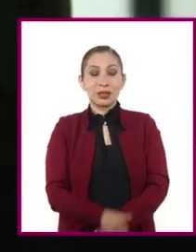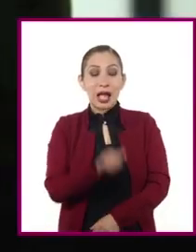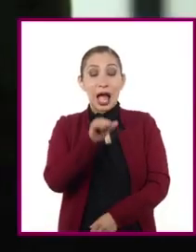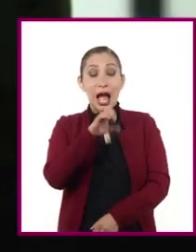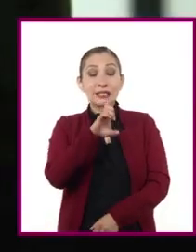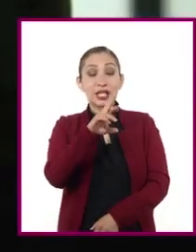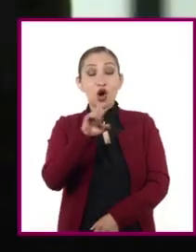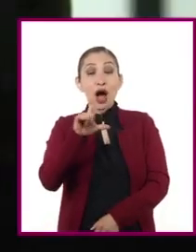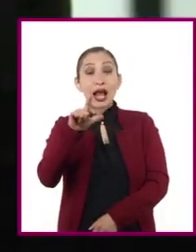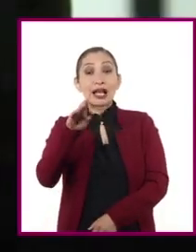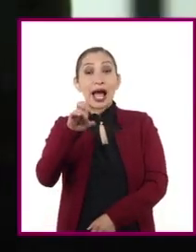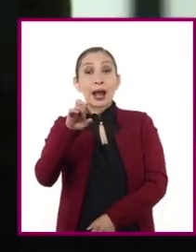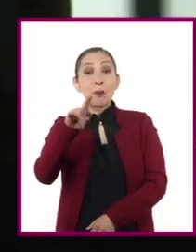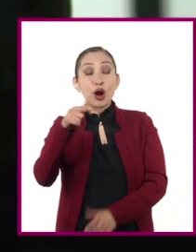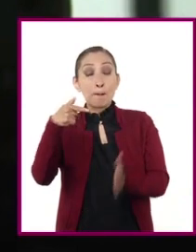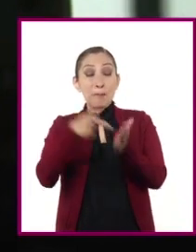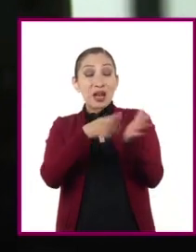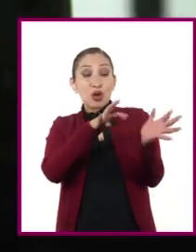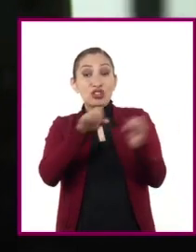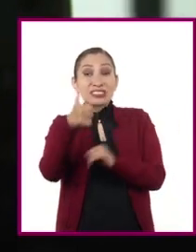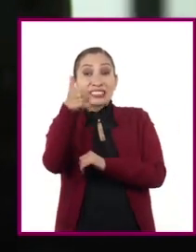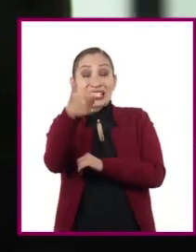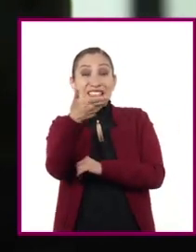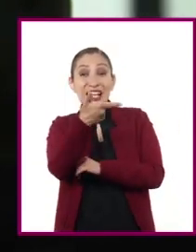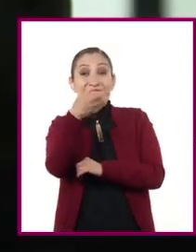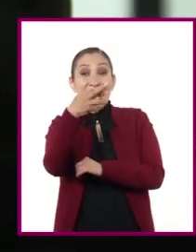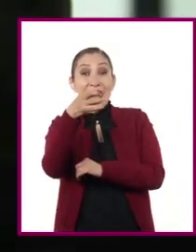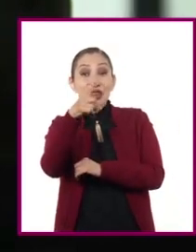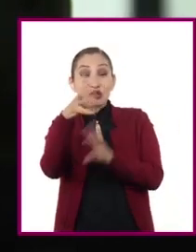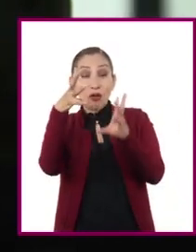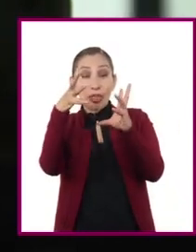acero al carbón a 1406